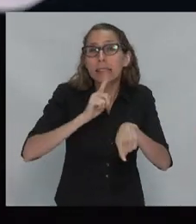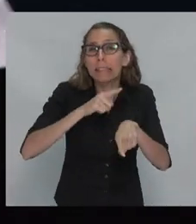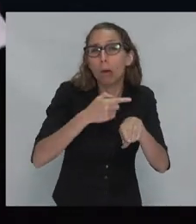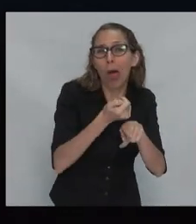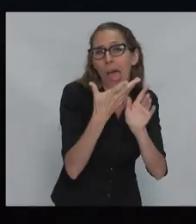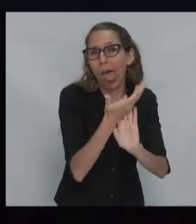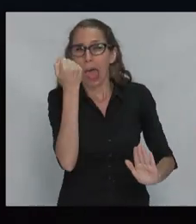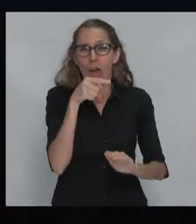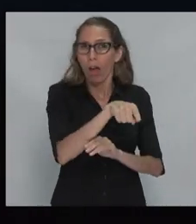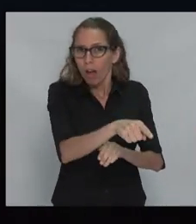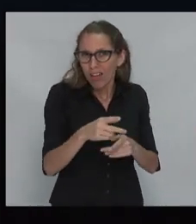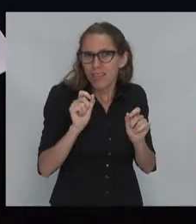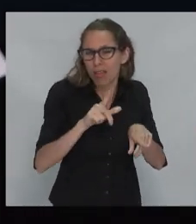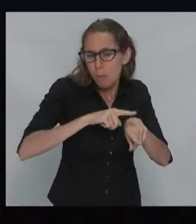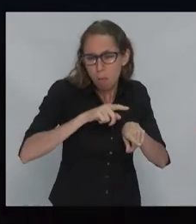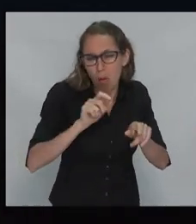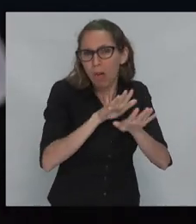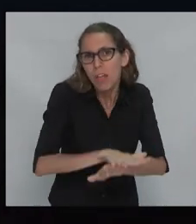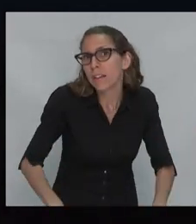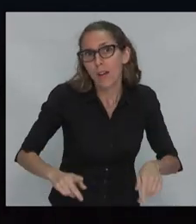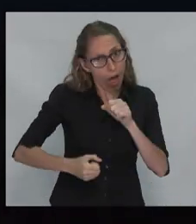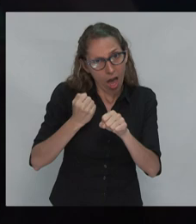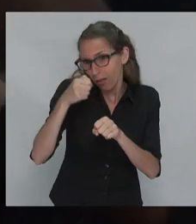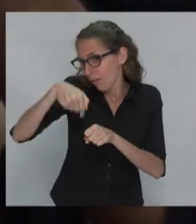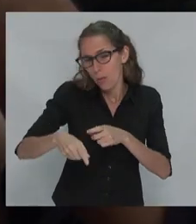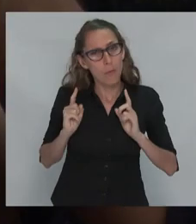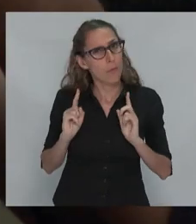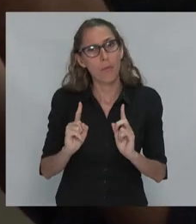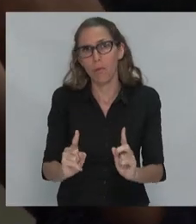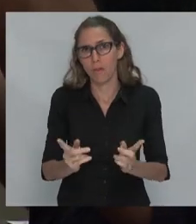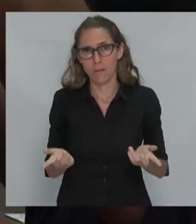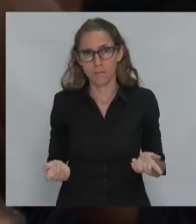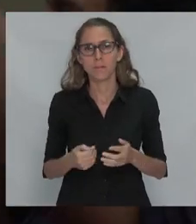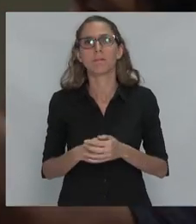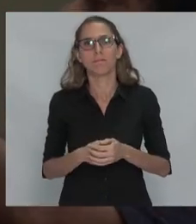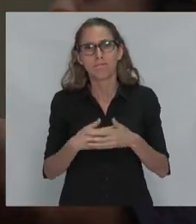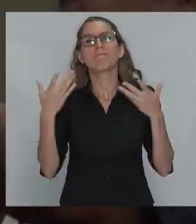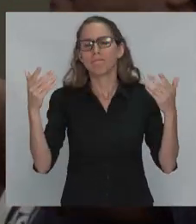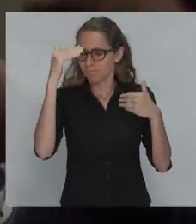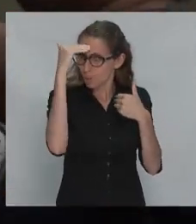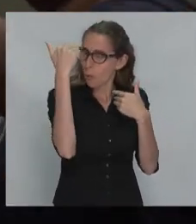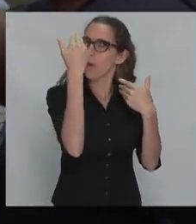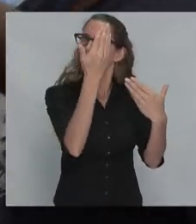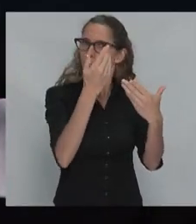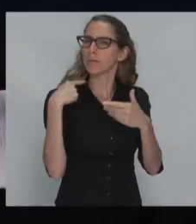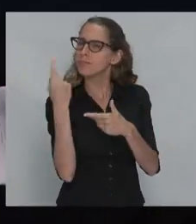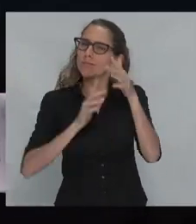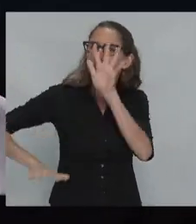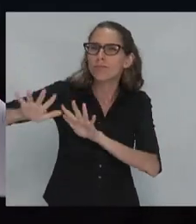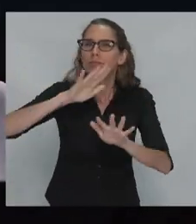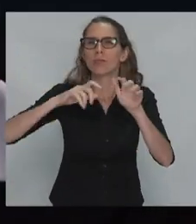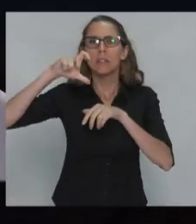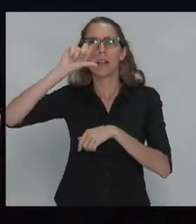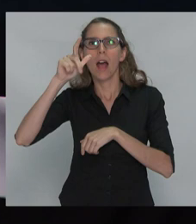sigue sucediendo que se les sigue robando la infancia. Por eso este homenaje organizado por